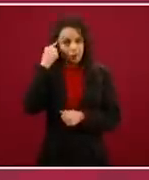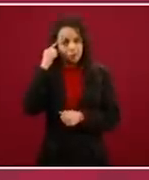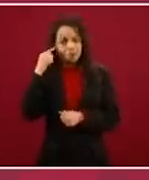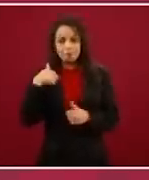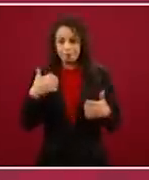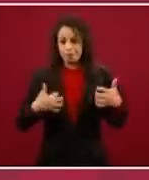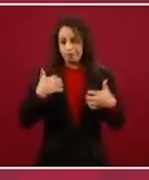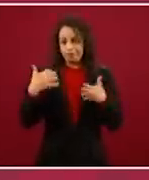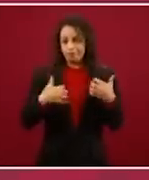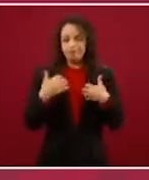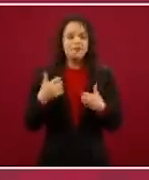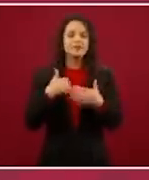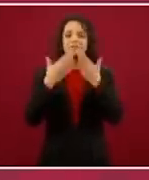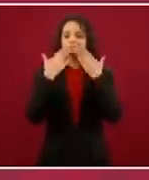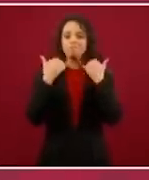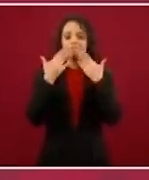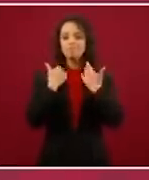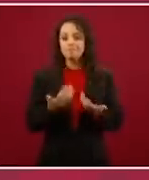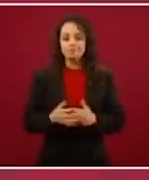Que yo soy